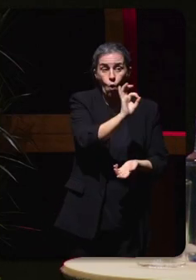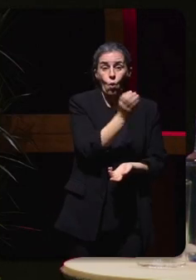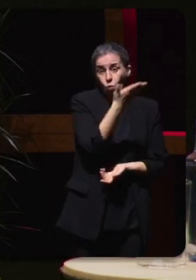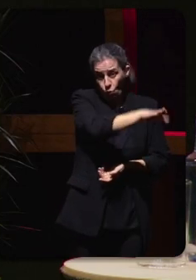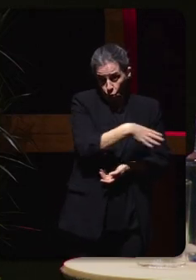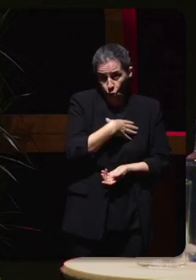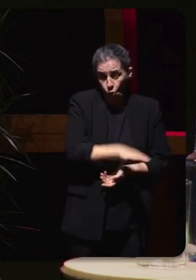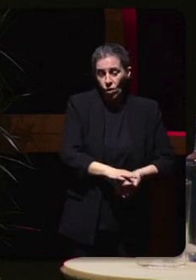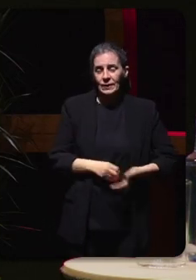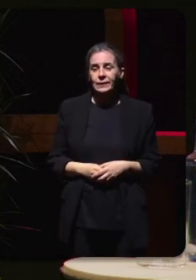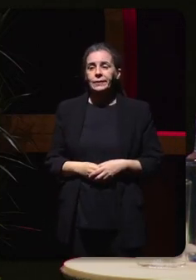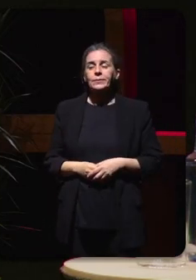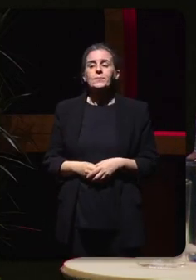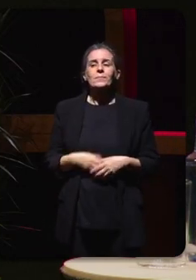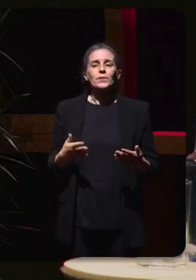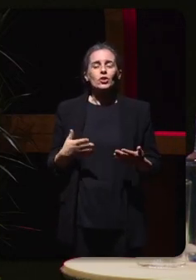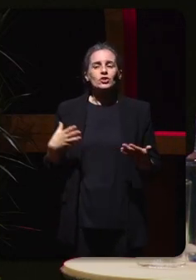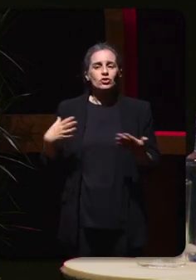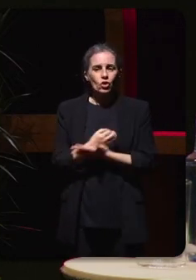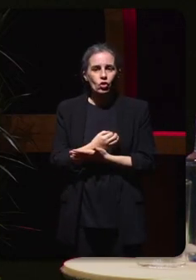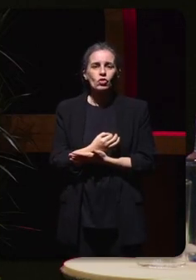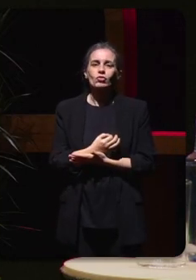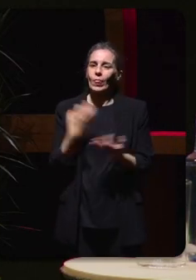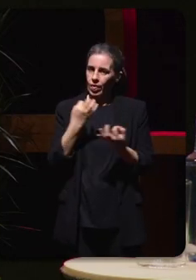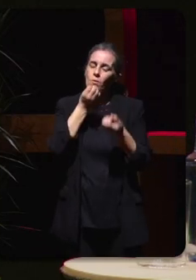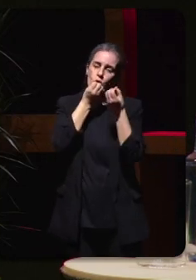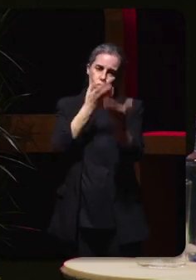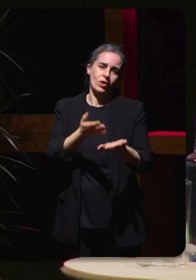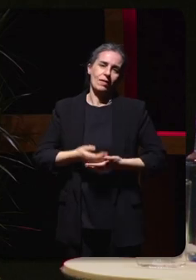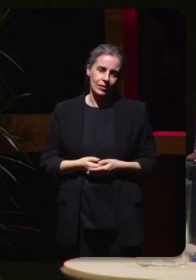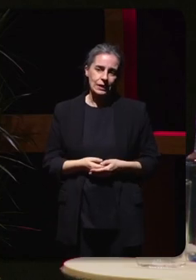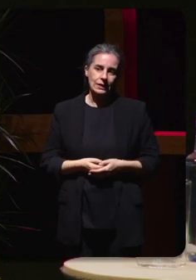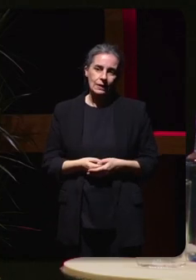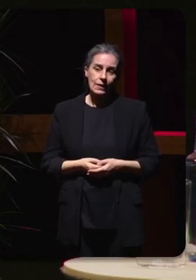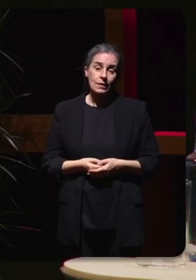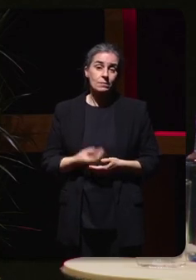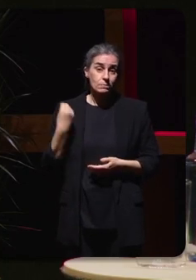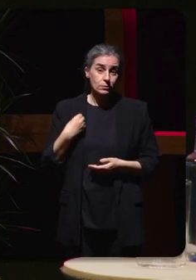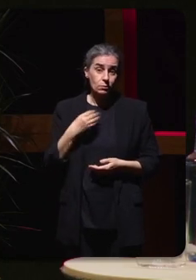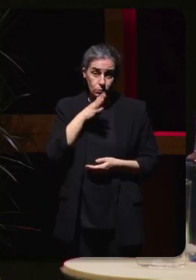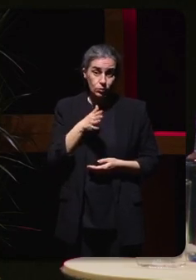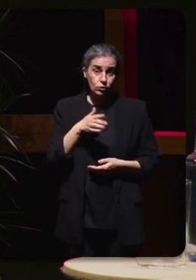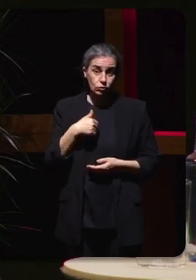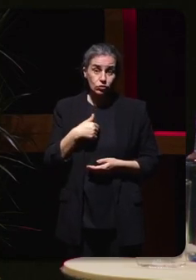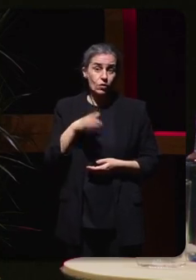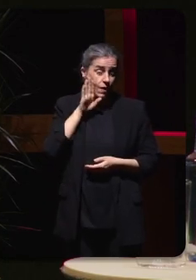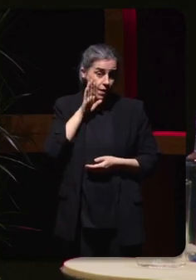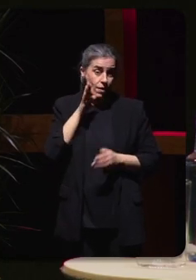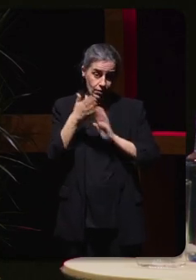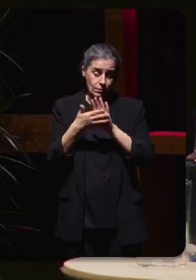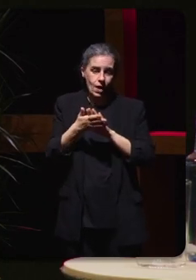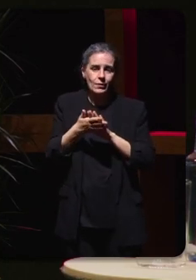¿no? Entonces, todo eso es lo que hay que contar, ¿no? Porque es exactamente lo que estaba diciendo María ahora, ¿no? Hay